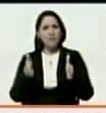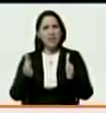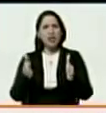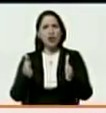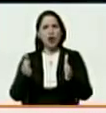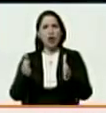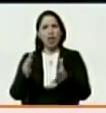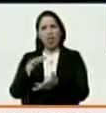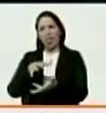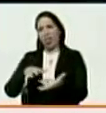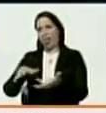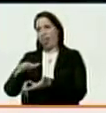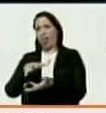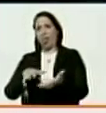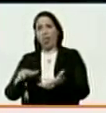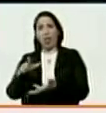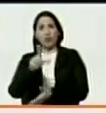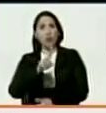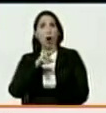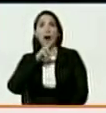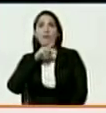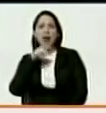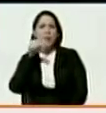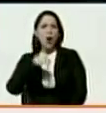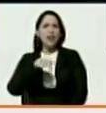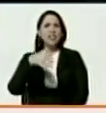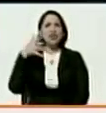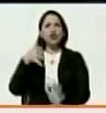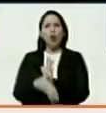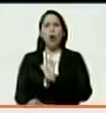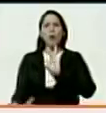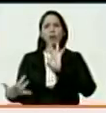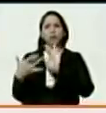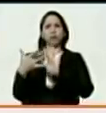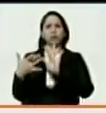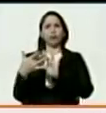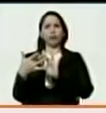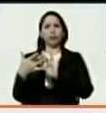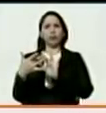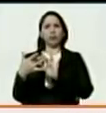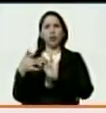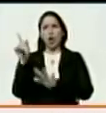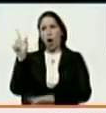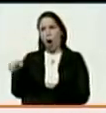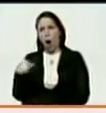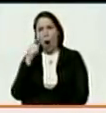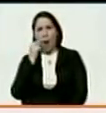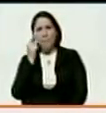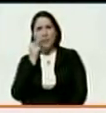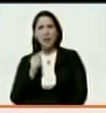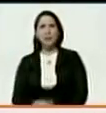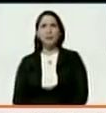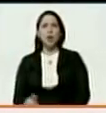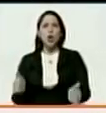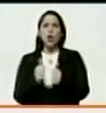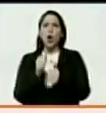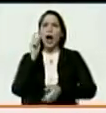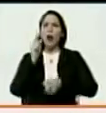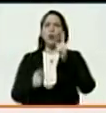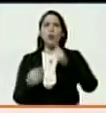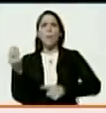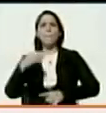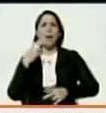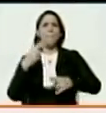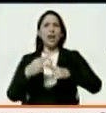desastre. No hablaremos aquí de las relaciones de este señor con algunos de los más